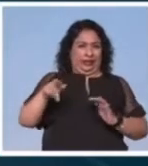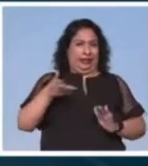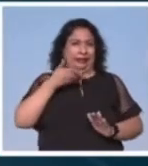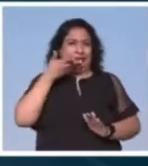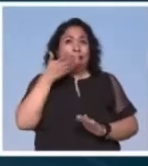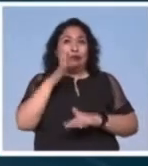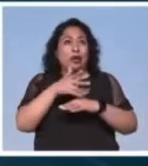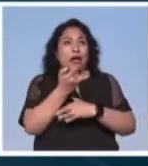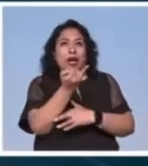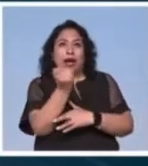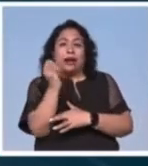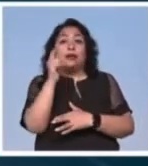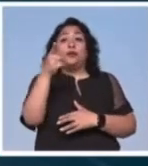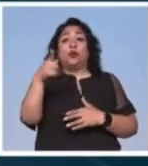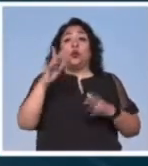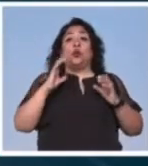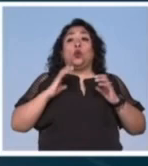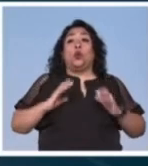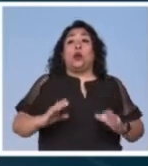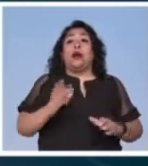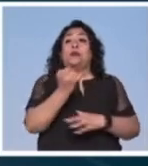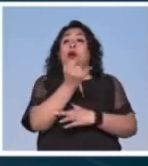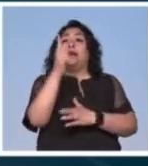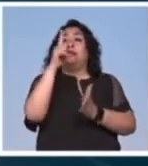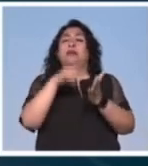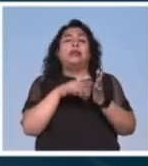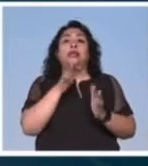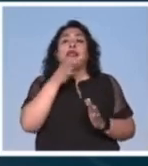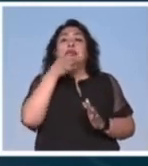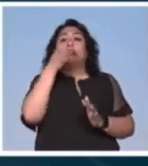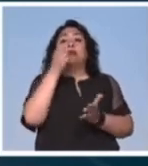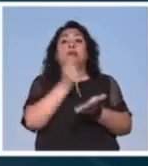un jardín, ¿no? Tu cuerpo es un jardín de mil instantes.